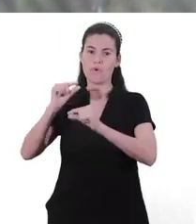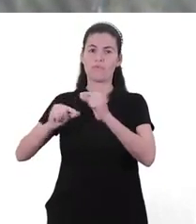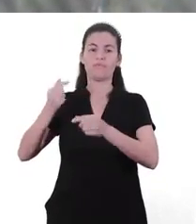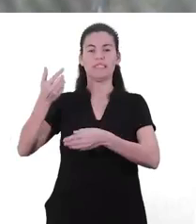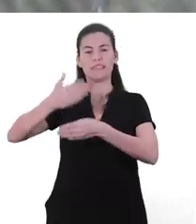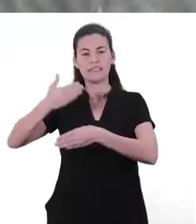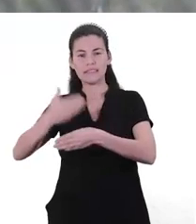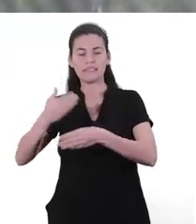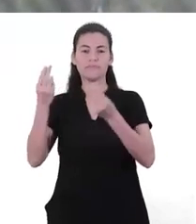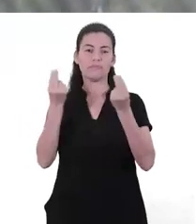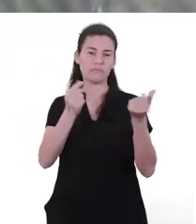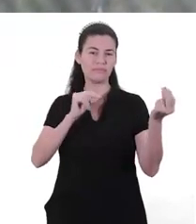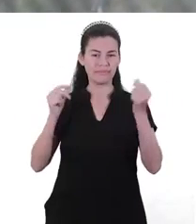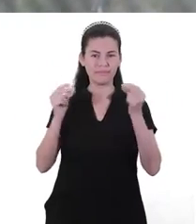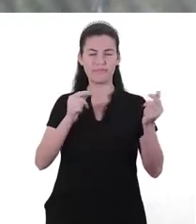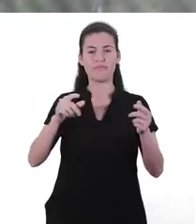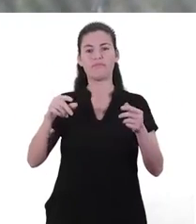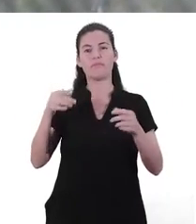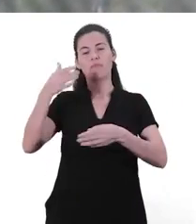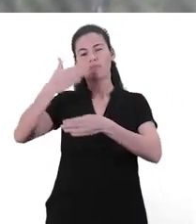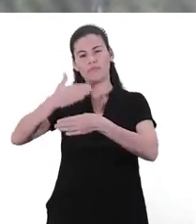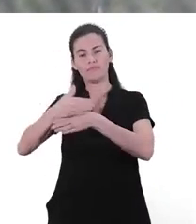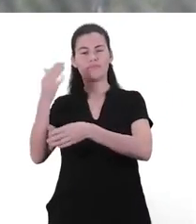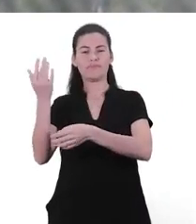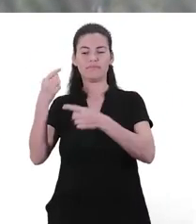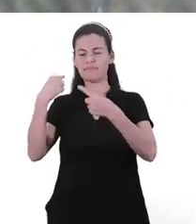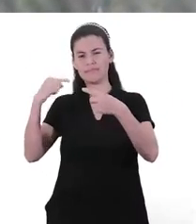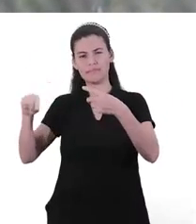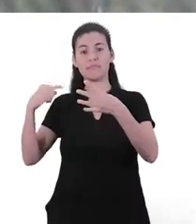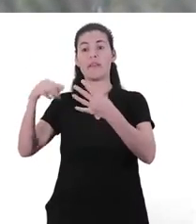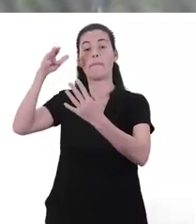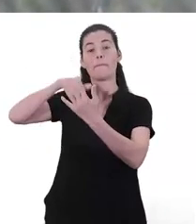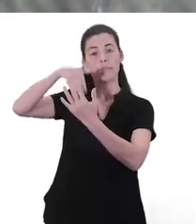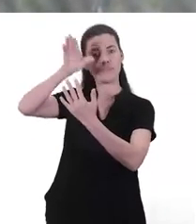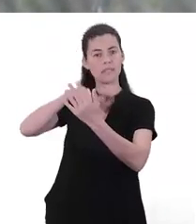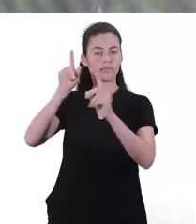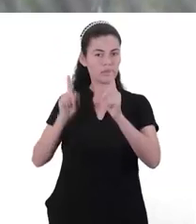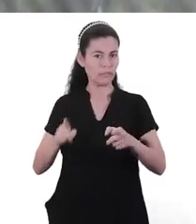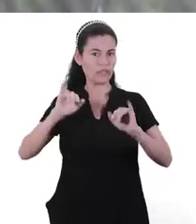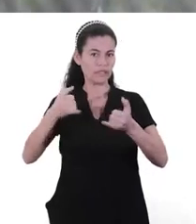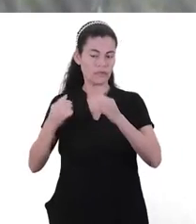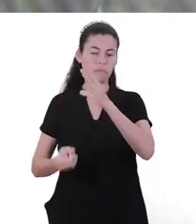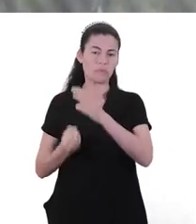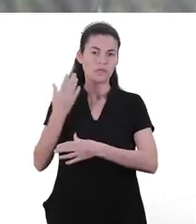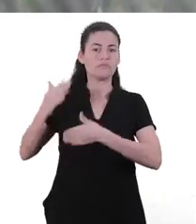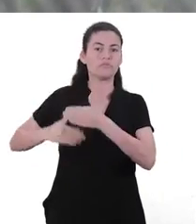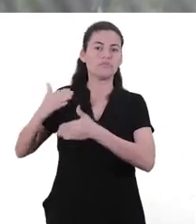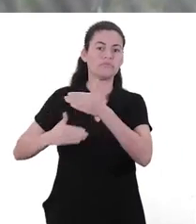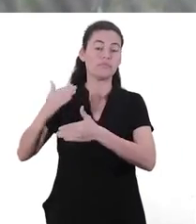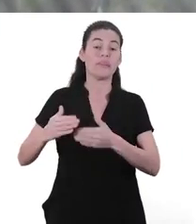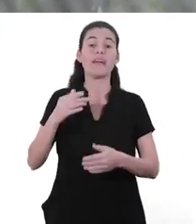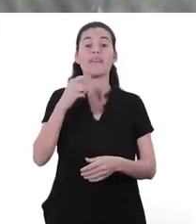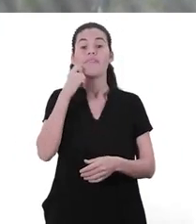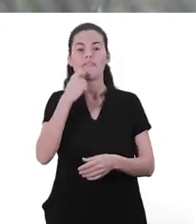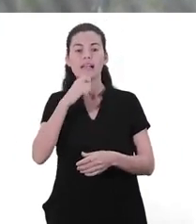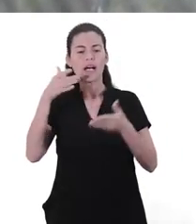en academias, ¿verdad? En la escuela de teatro, de pintura, hay mucha gente ahora. Y entonces es importante bajar eso y